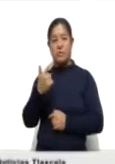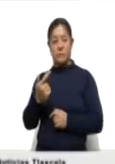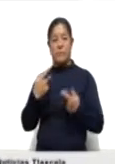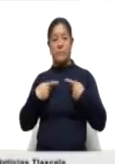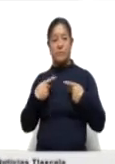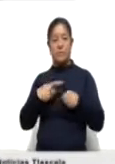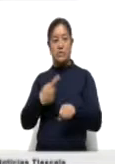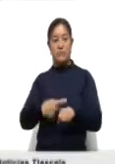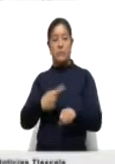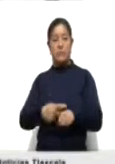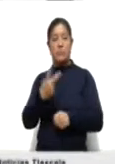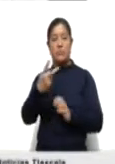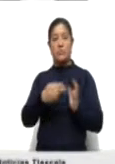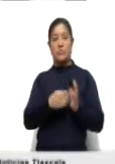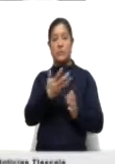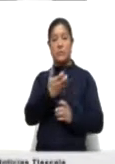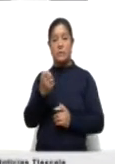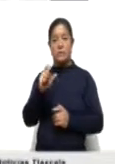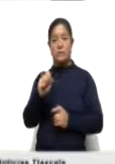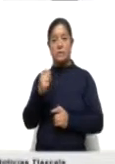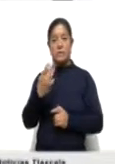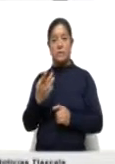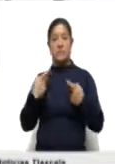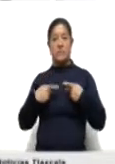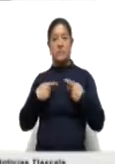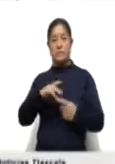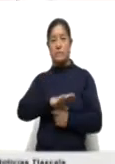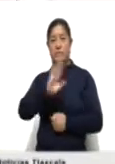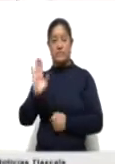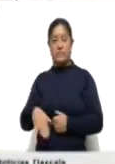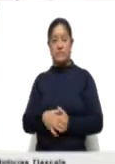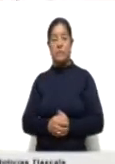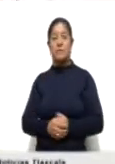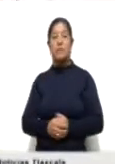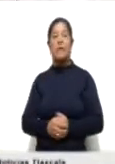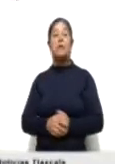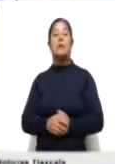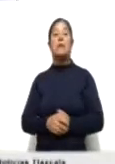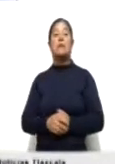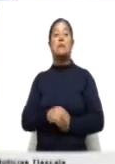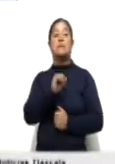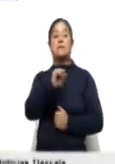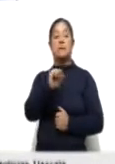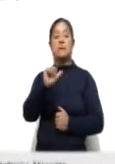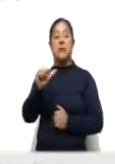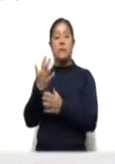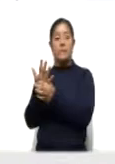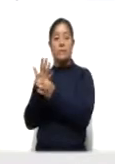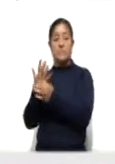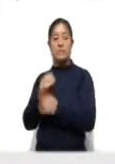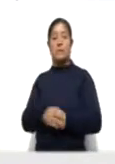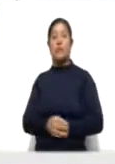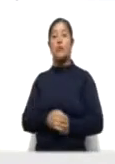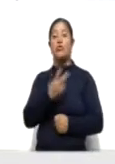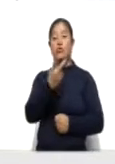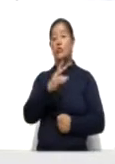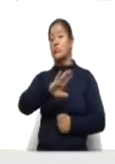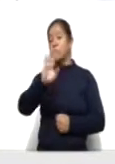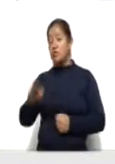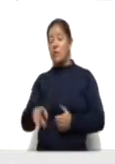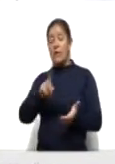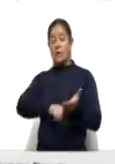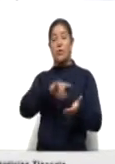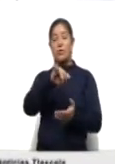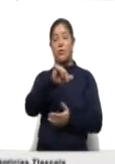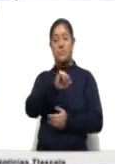19.547 casos positivos y 2.523 fallecimientos. La dependencia informó que de las defunciones, 12 registraron en el